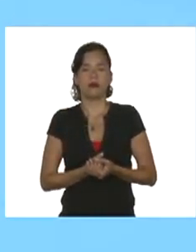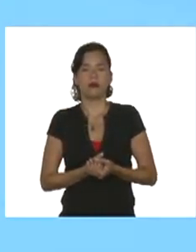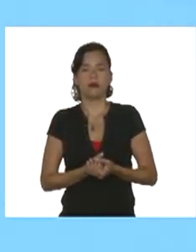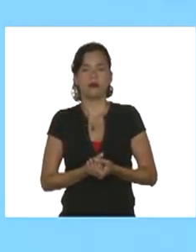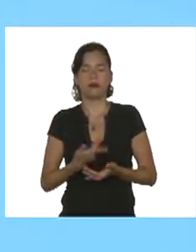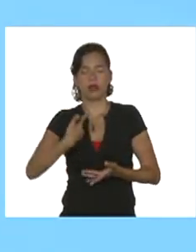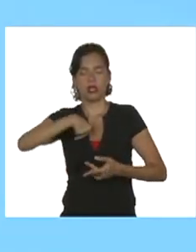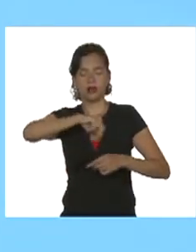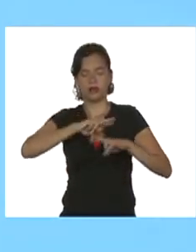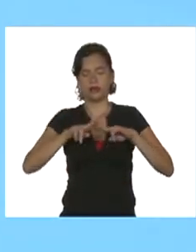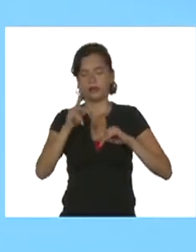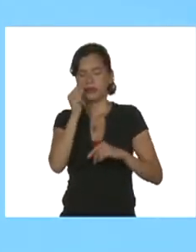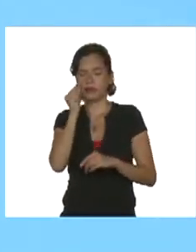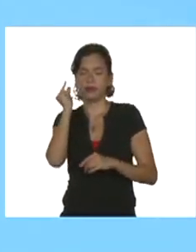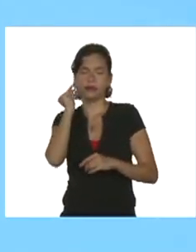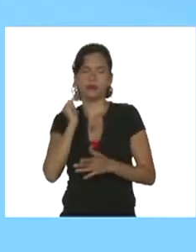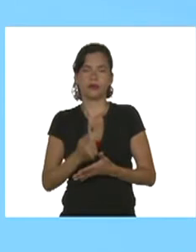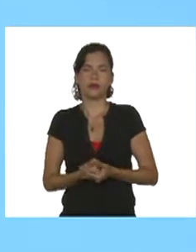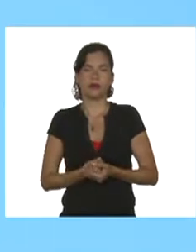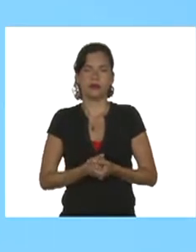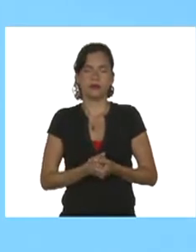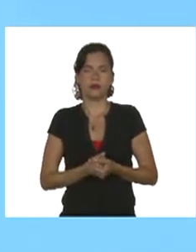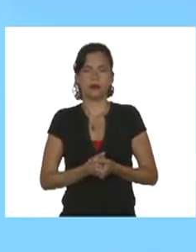para nuestras niñas y niños.